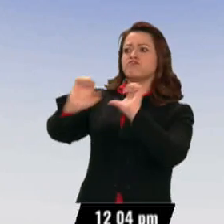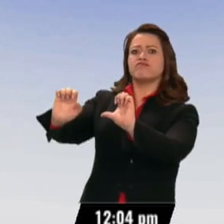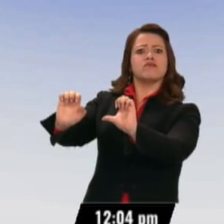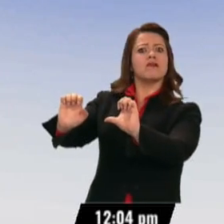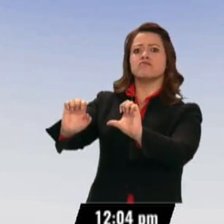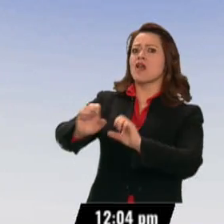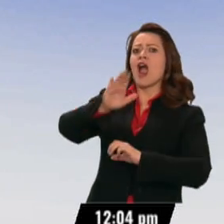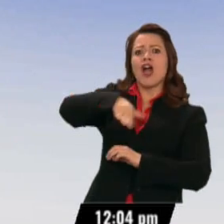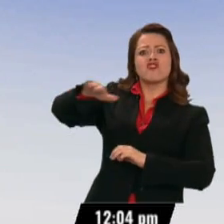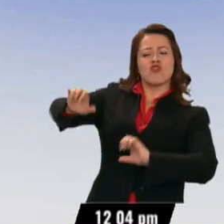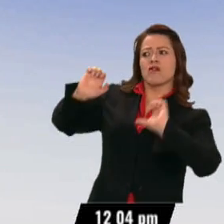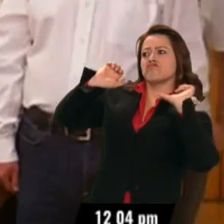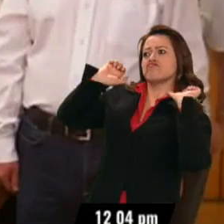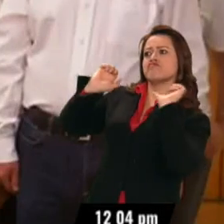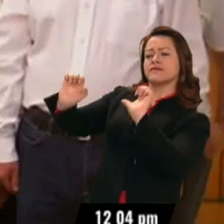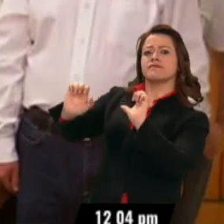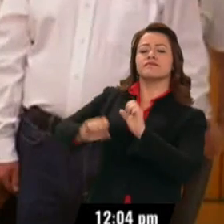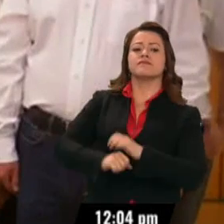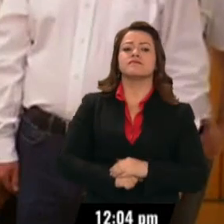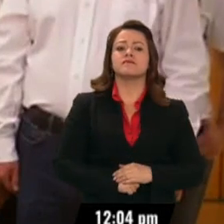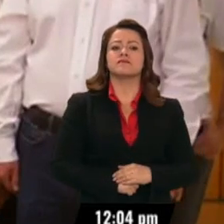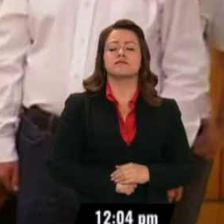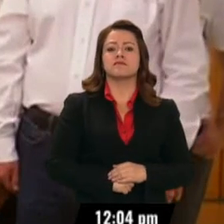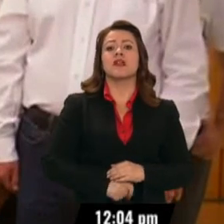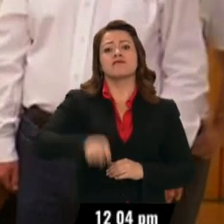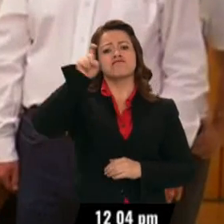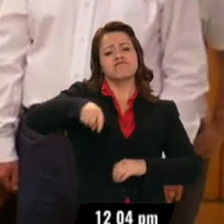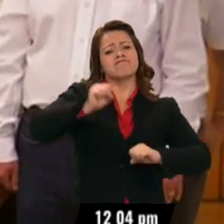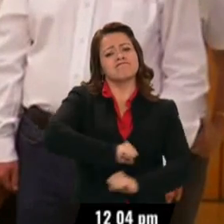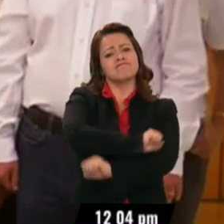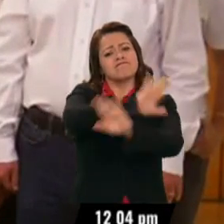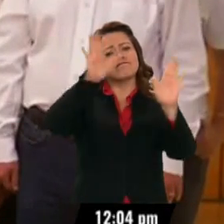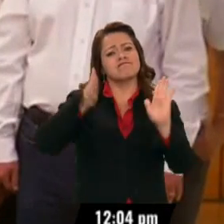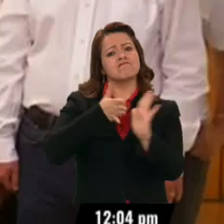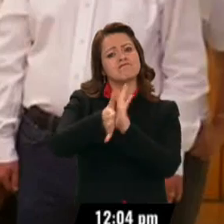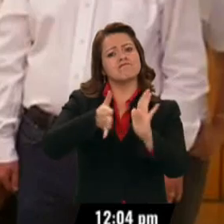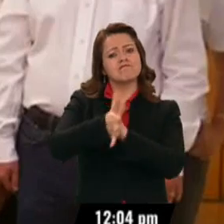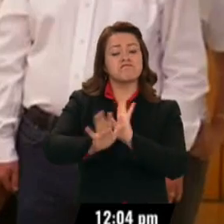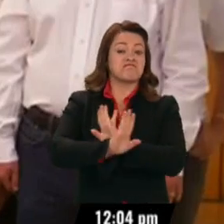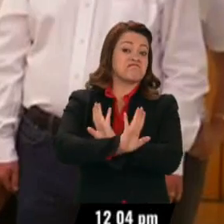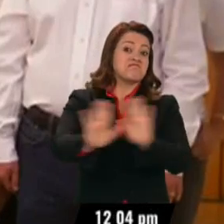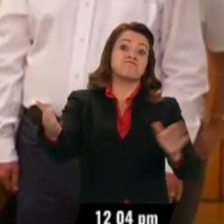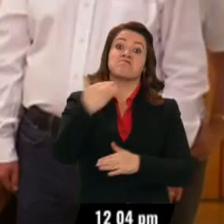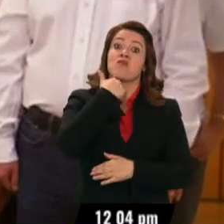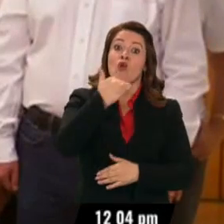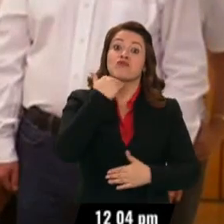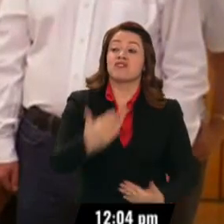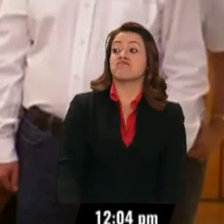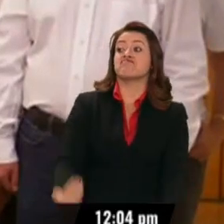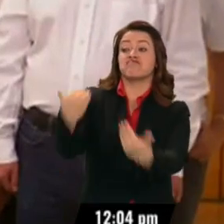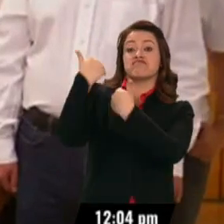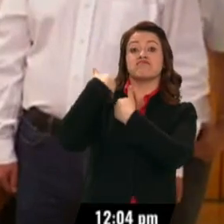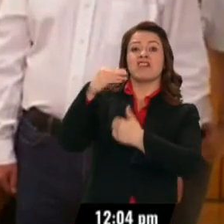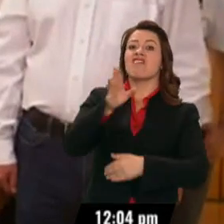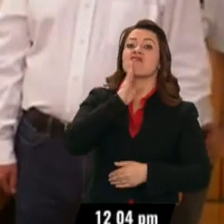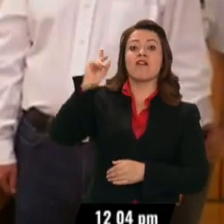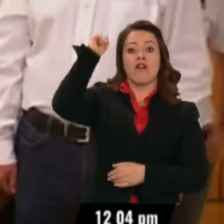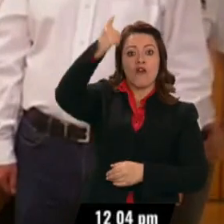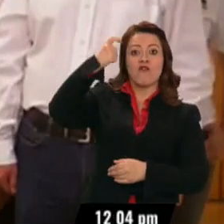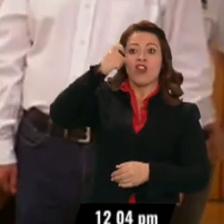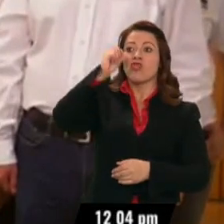Antioquia ofrece a esta población. Y debe quedar claro que queda bajo la responsabilidad del gobierno